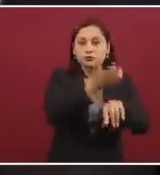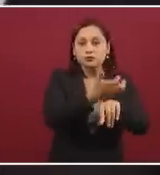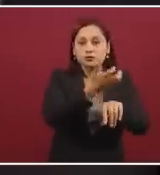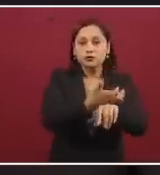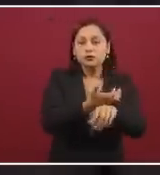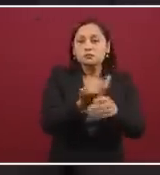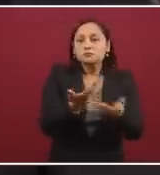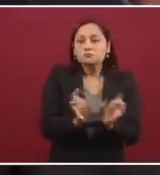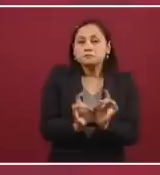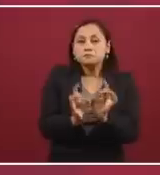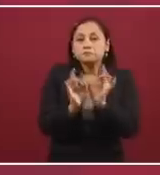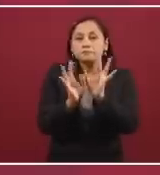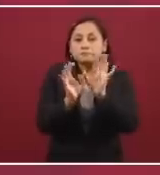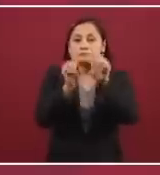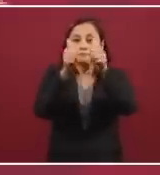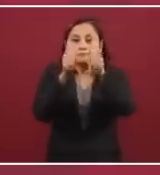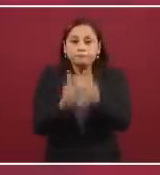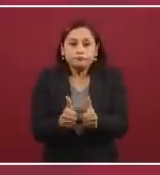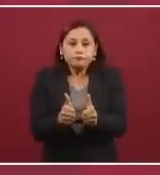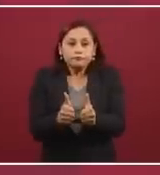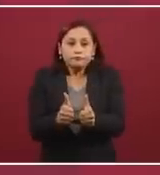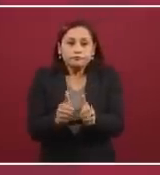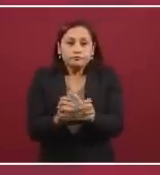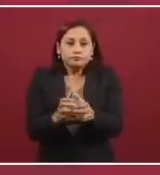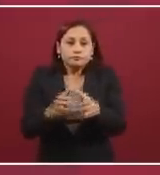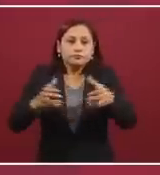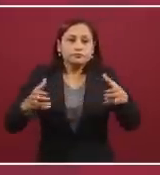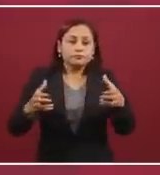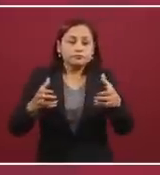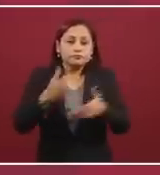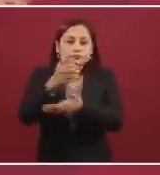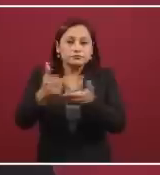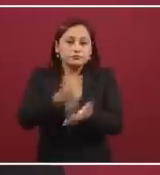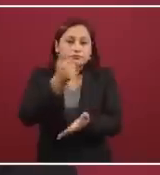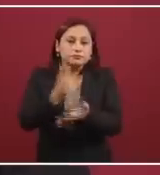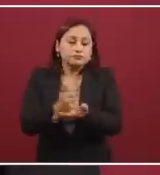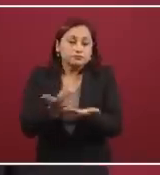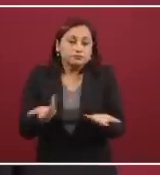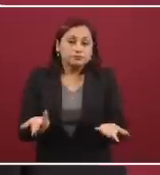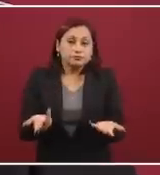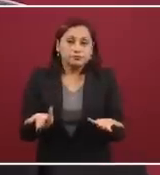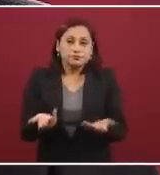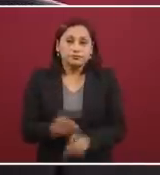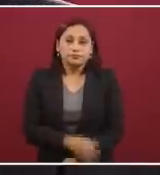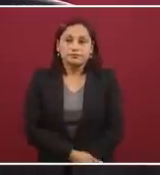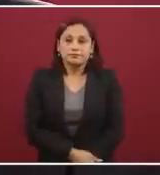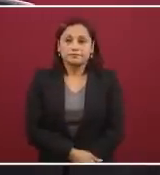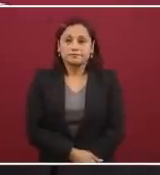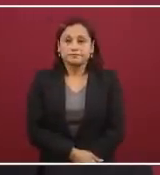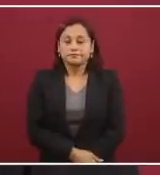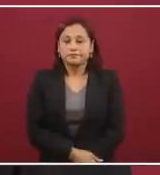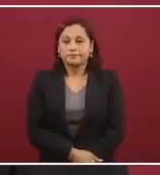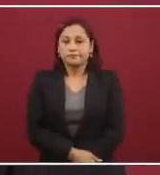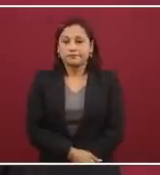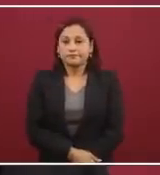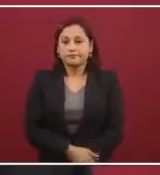quedaron ahí y este tijuana